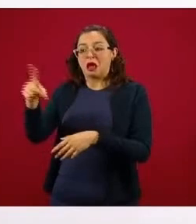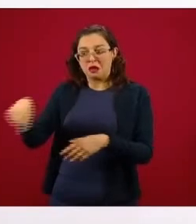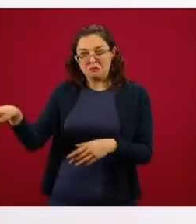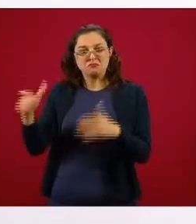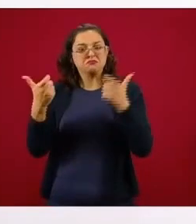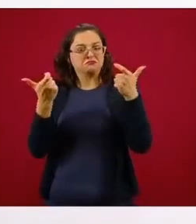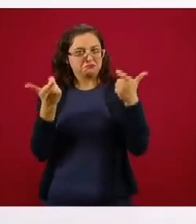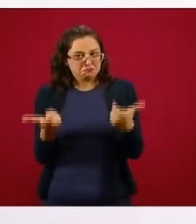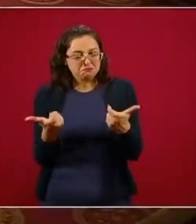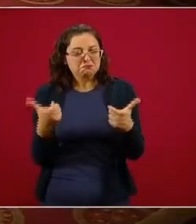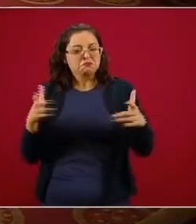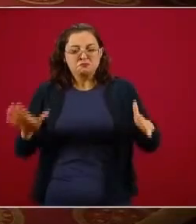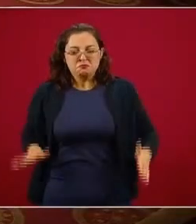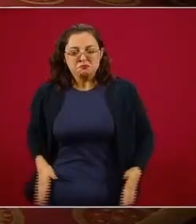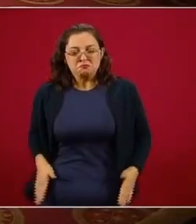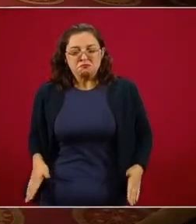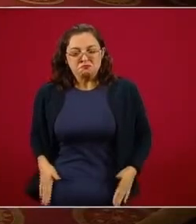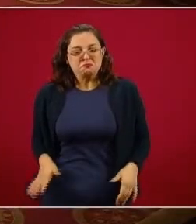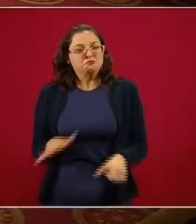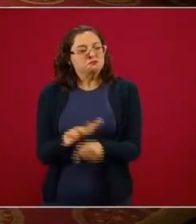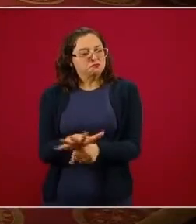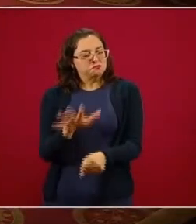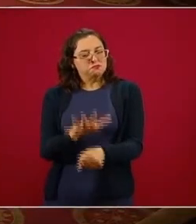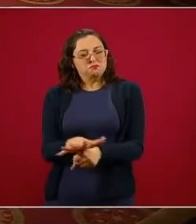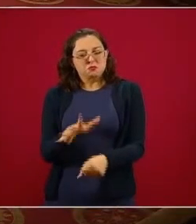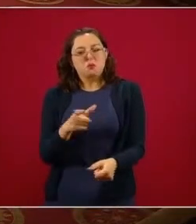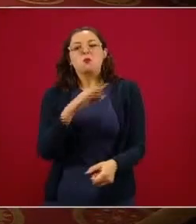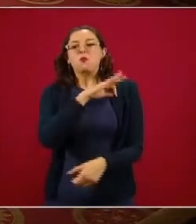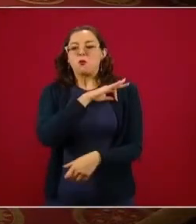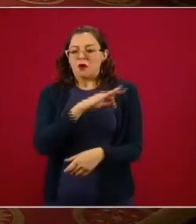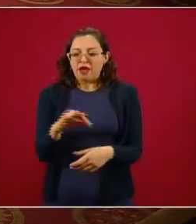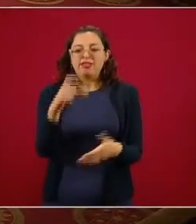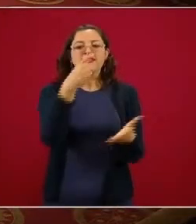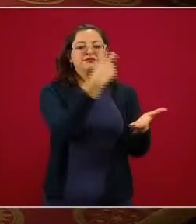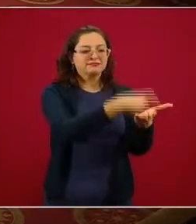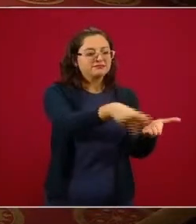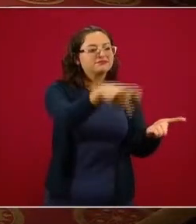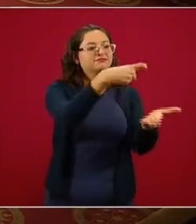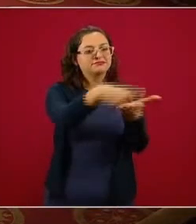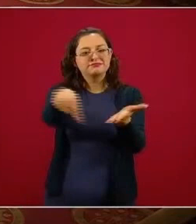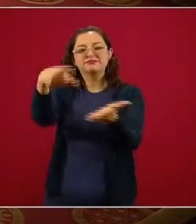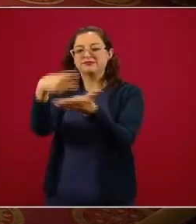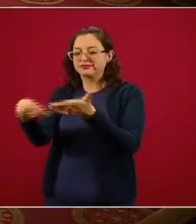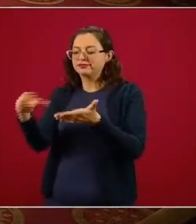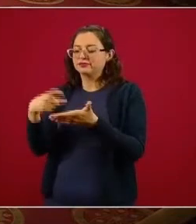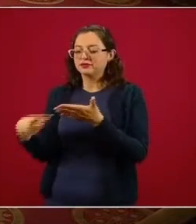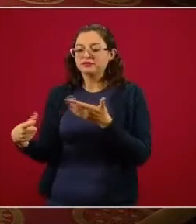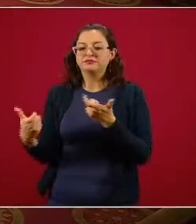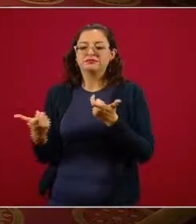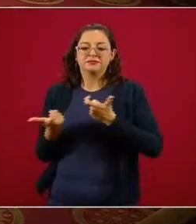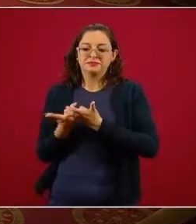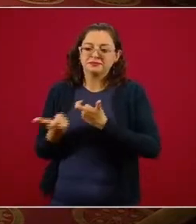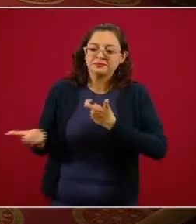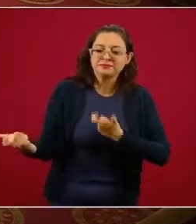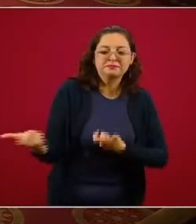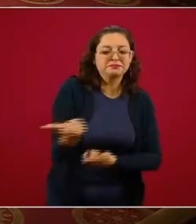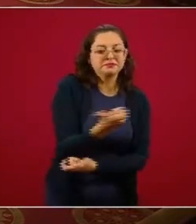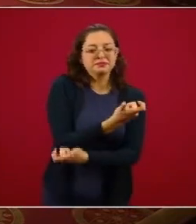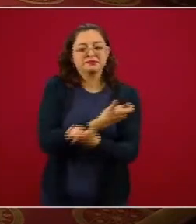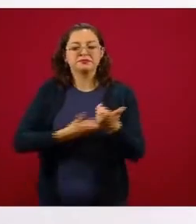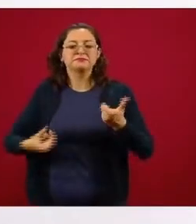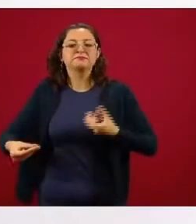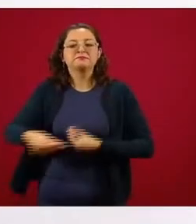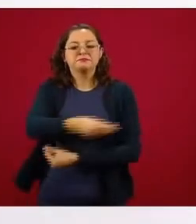compra o de consumo de la gente y con ello estamos reactivando pronto la